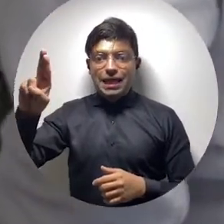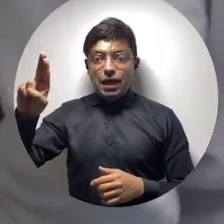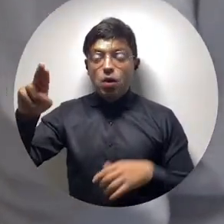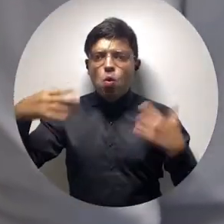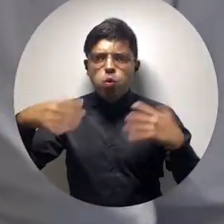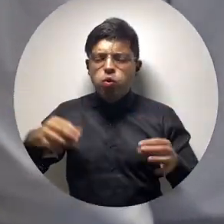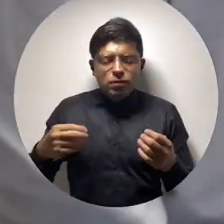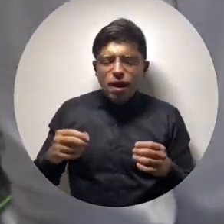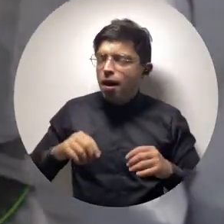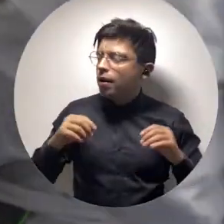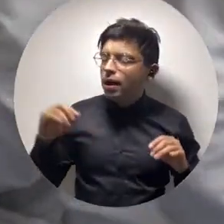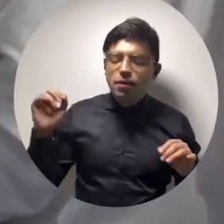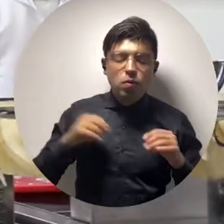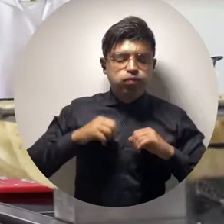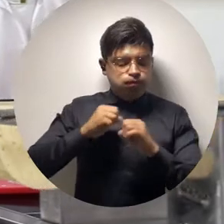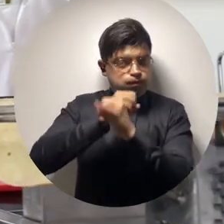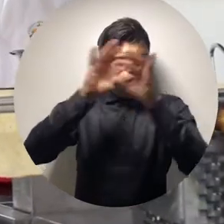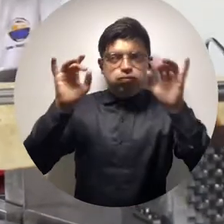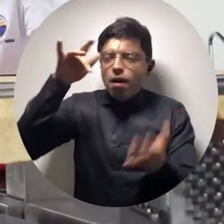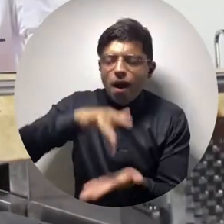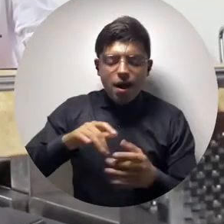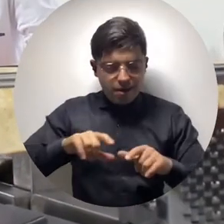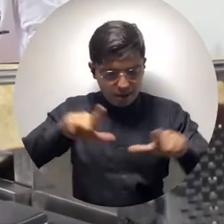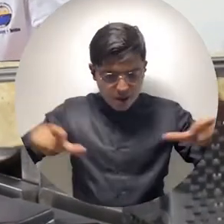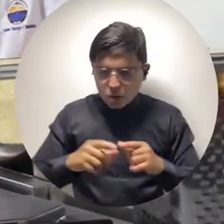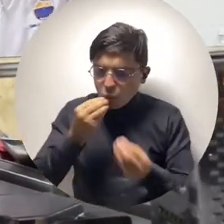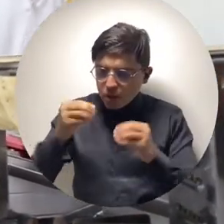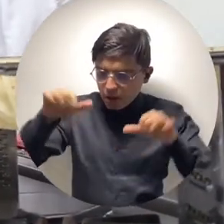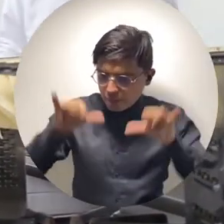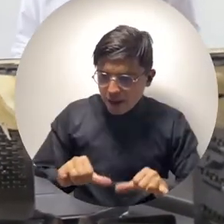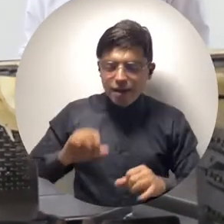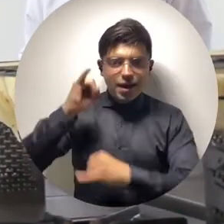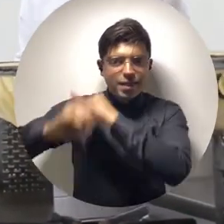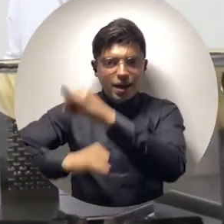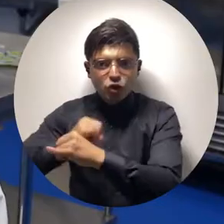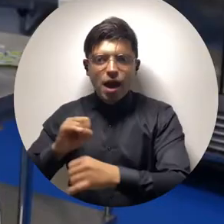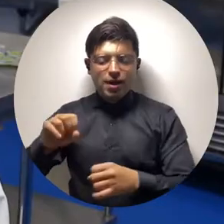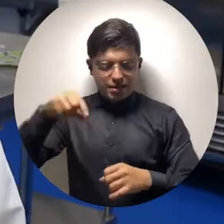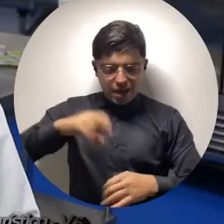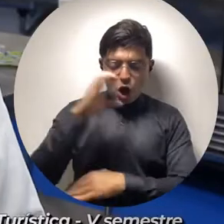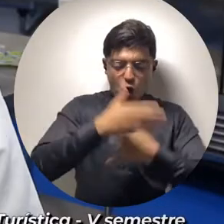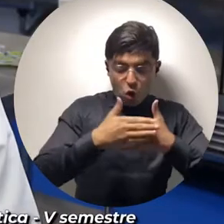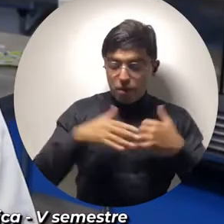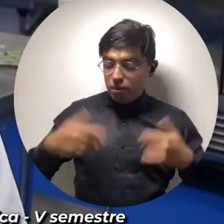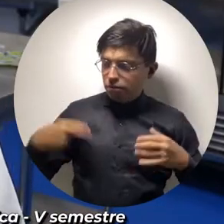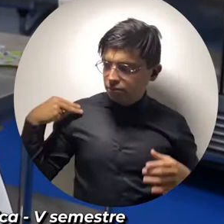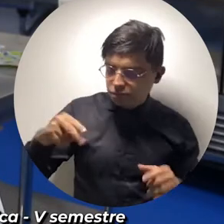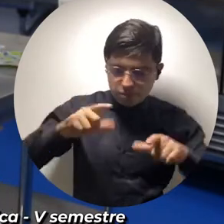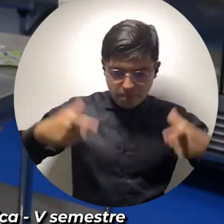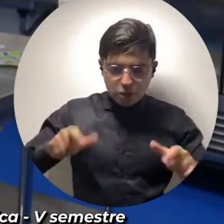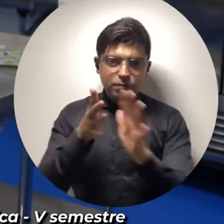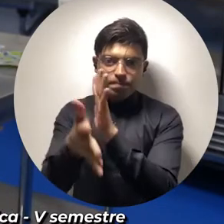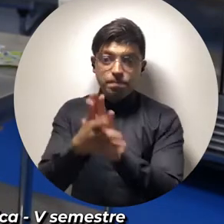las recetas locales e internacionales y contar historias a partir de nuevos platos el día a día estamos